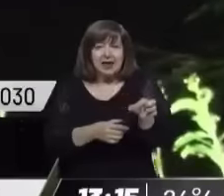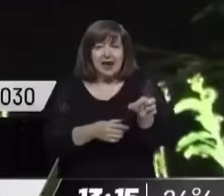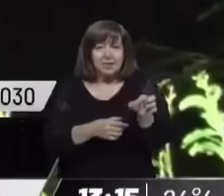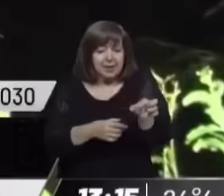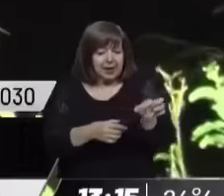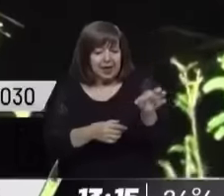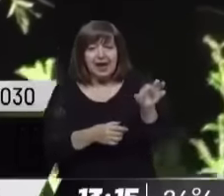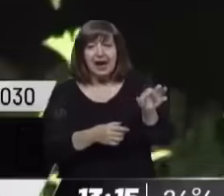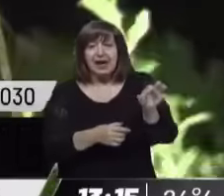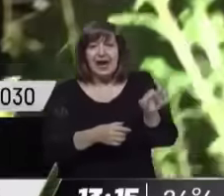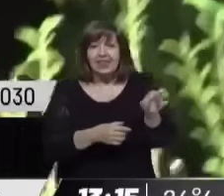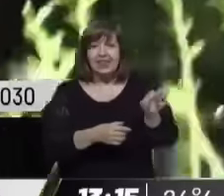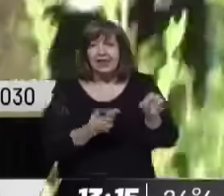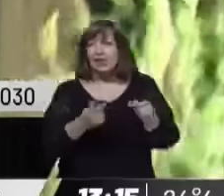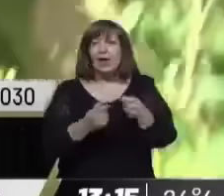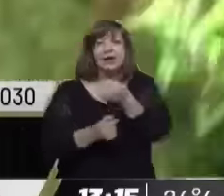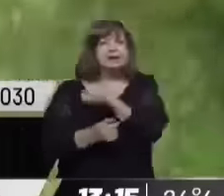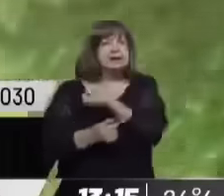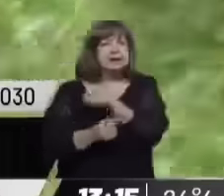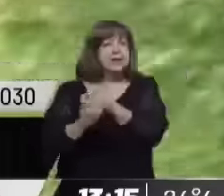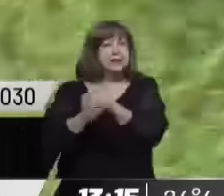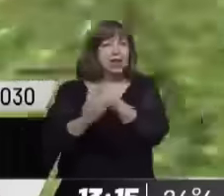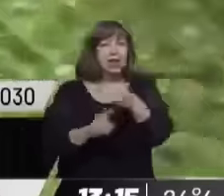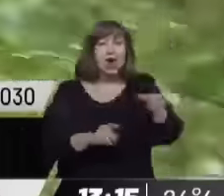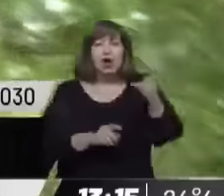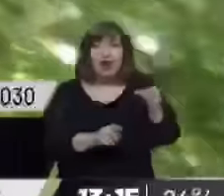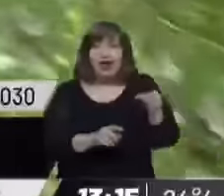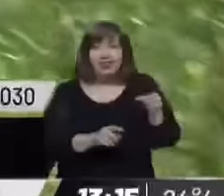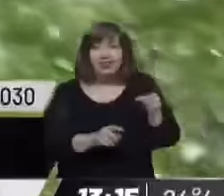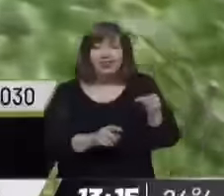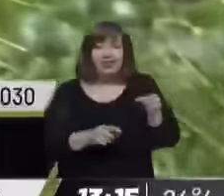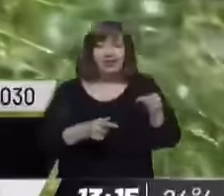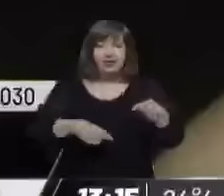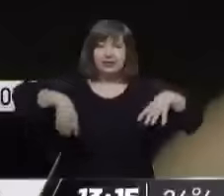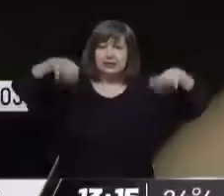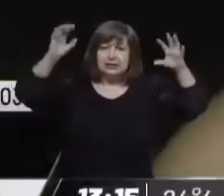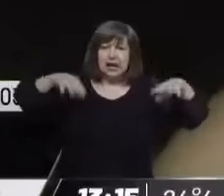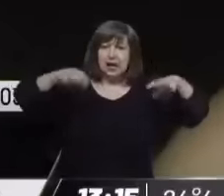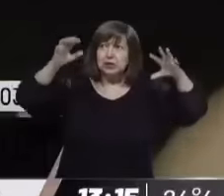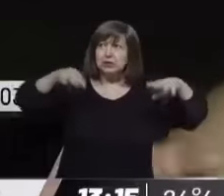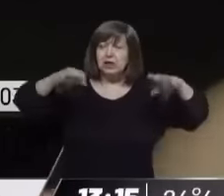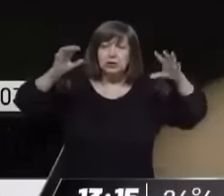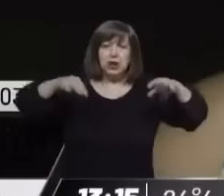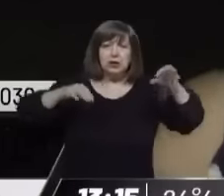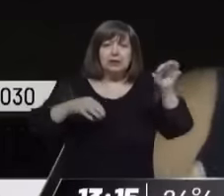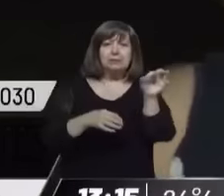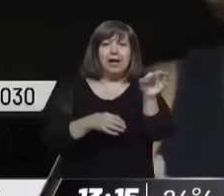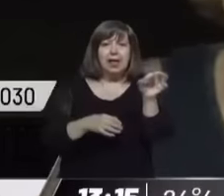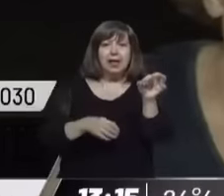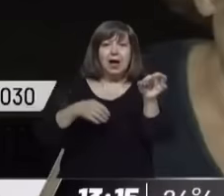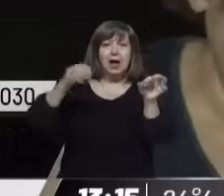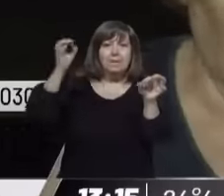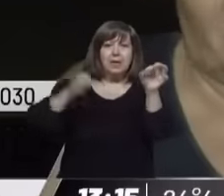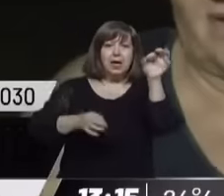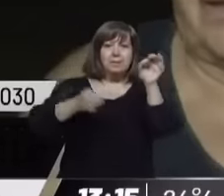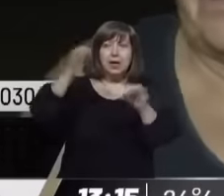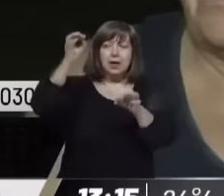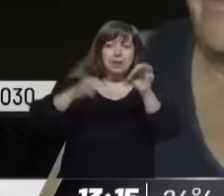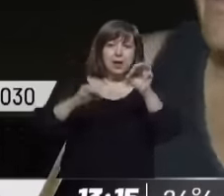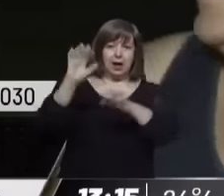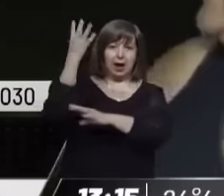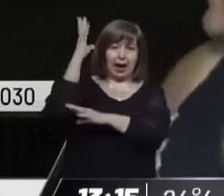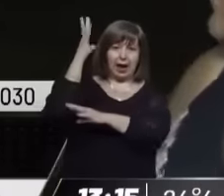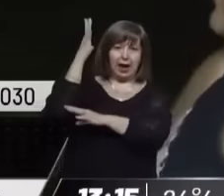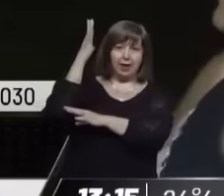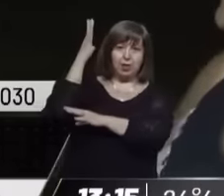el tema que no paraba más, ¿viste? Se descargó, era prácticamente en seco, después empezó... ¿Te rompió el árbol? ¿Te lo